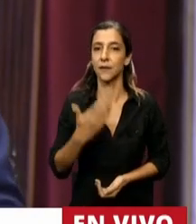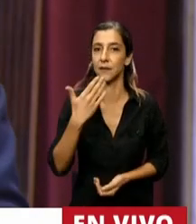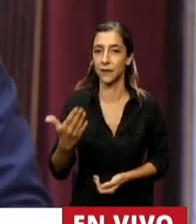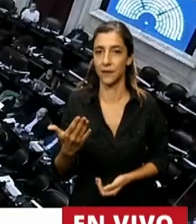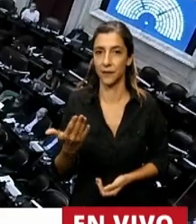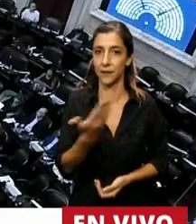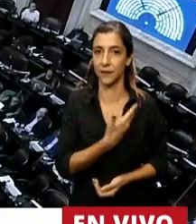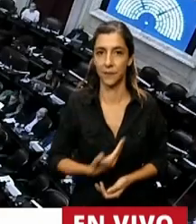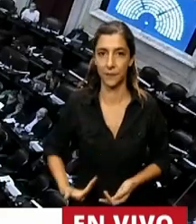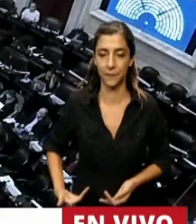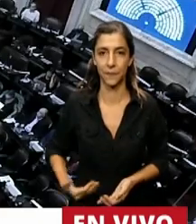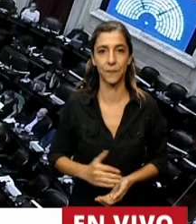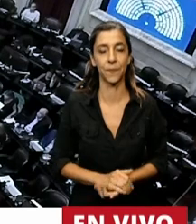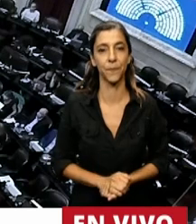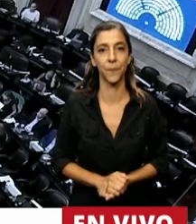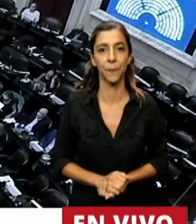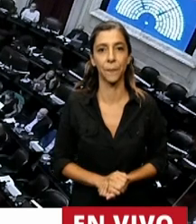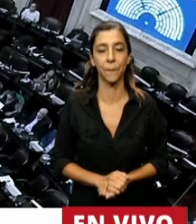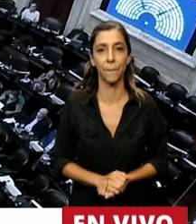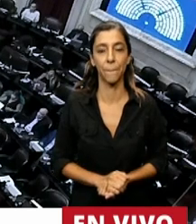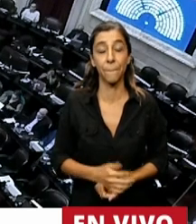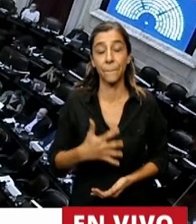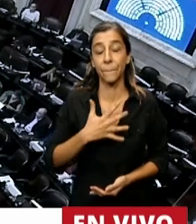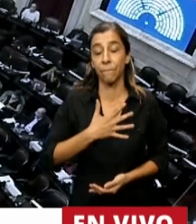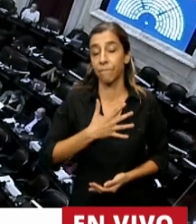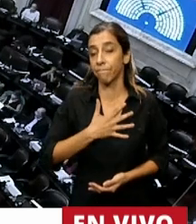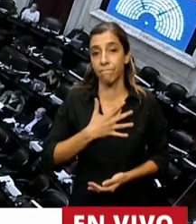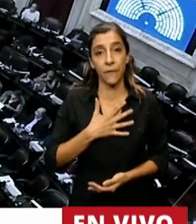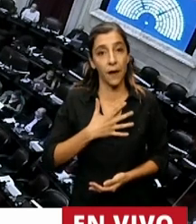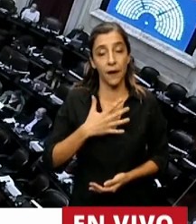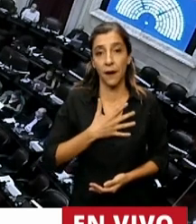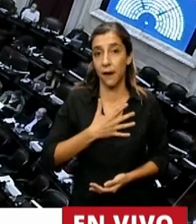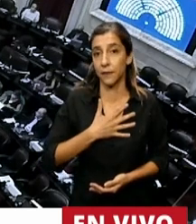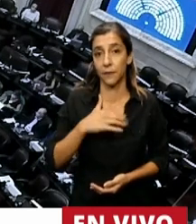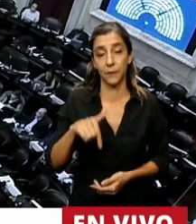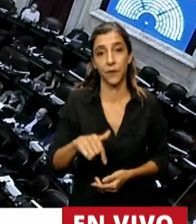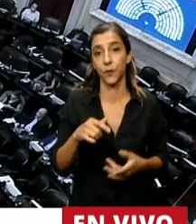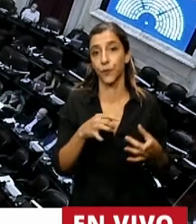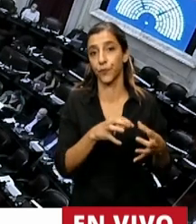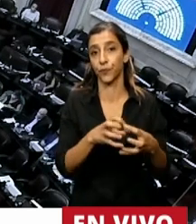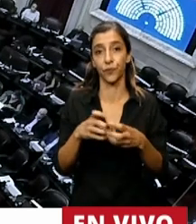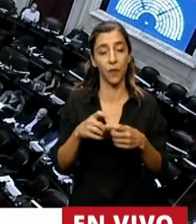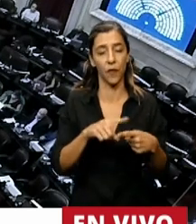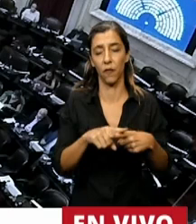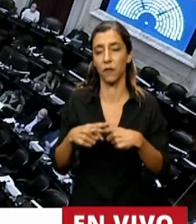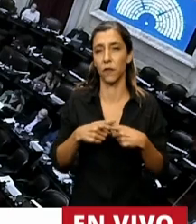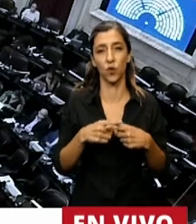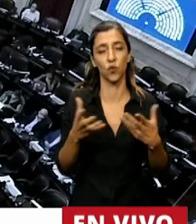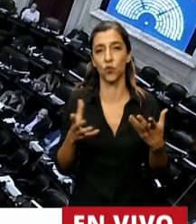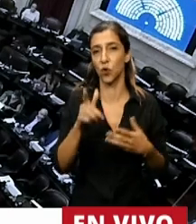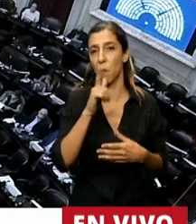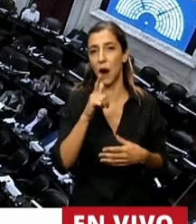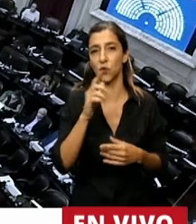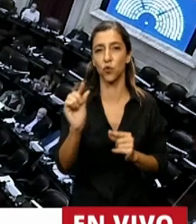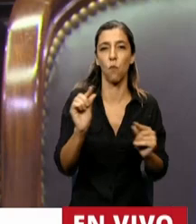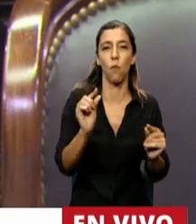Gracias, señor presidente. Lamento que estemos dando esta discusión medio escondidos,